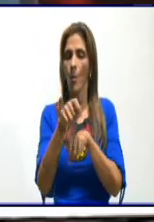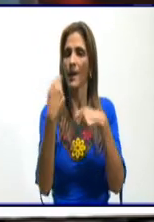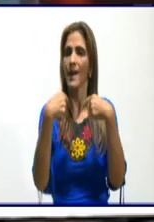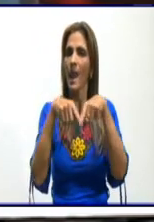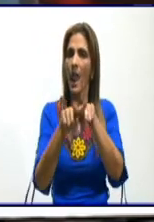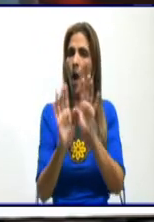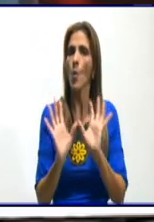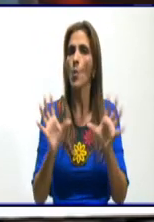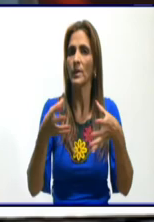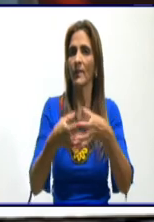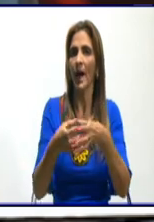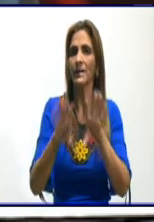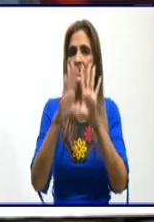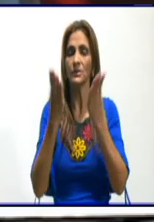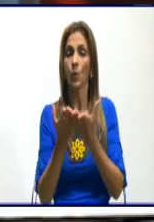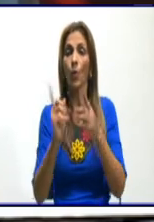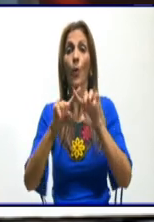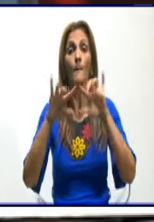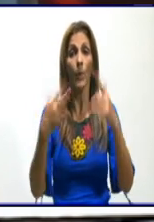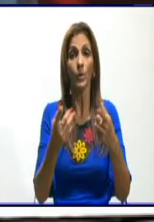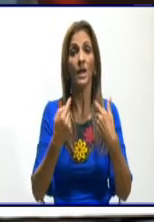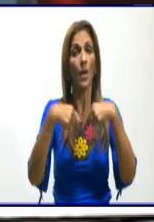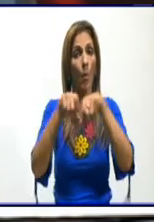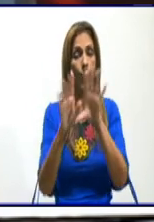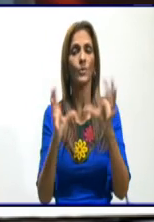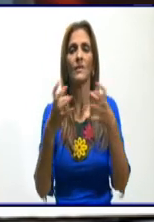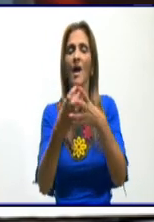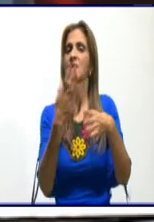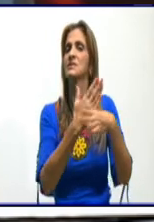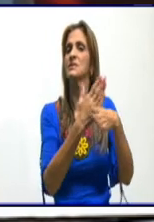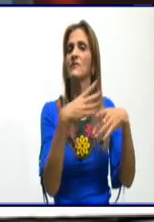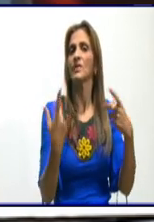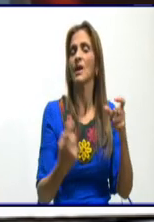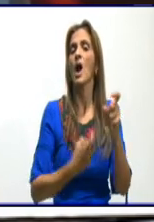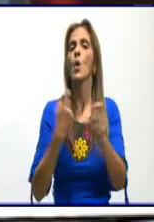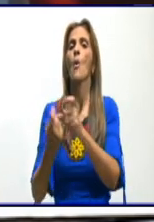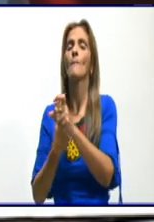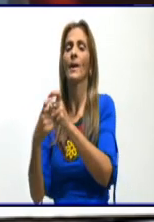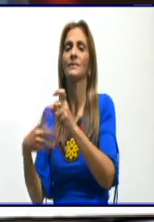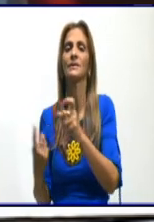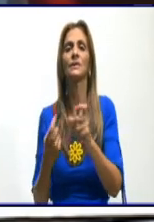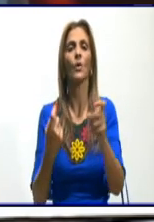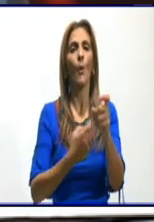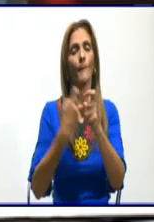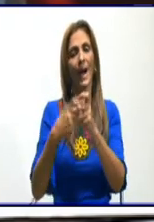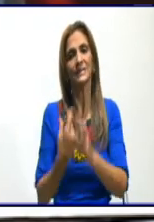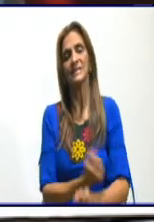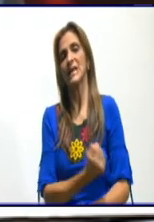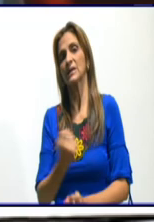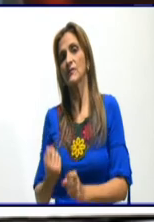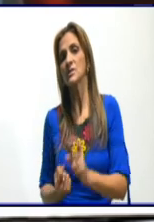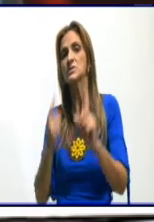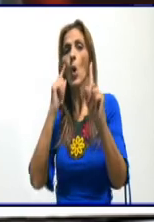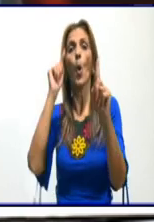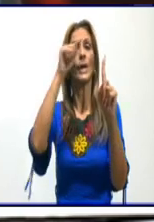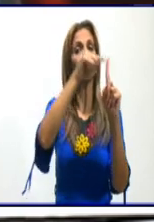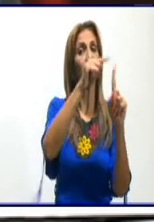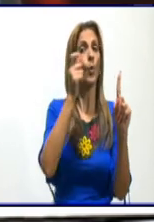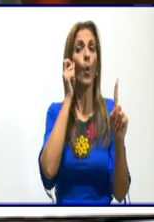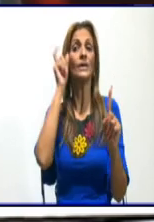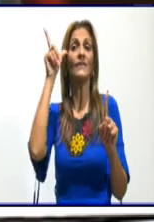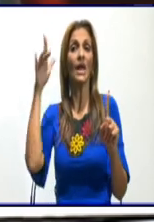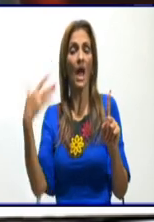unidad significa compartir el combate los riesgos los sacrificios los objetivos ideas